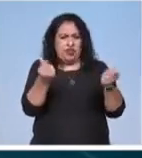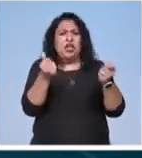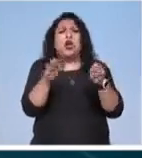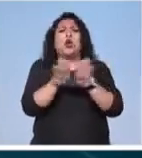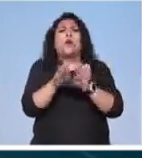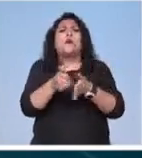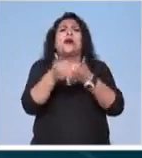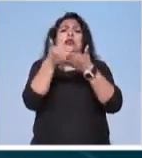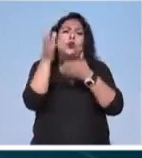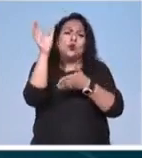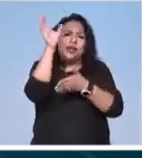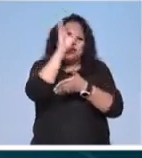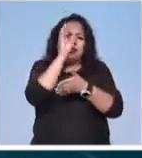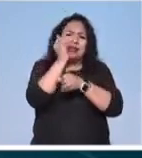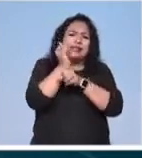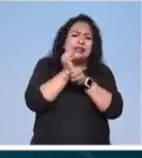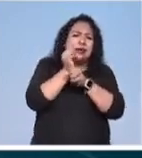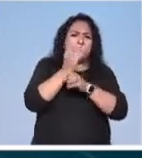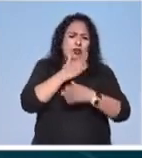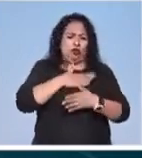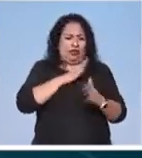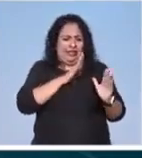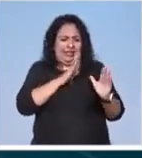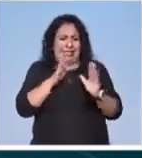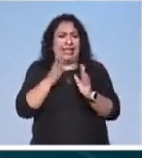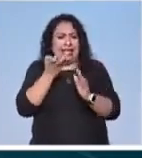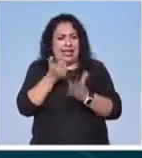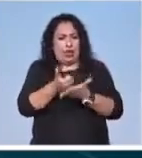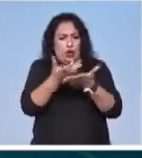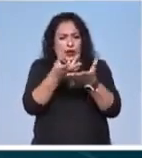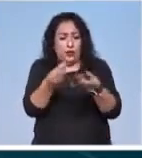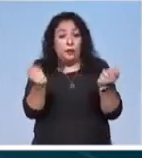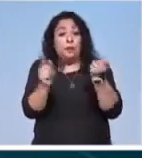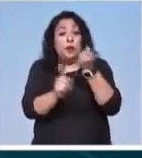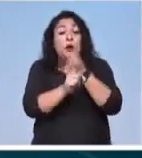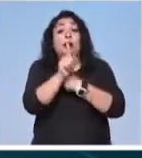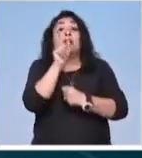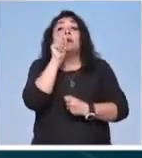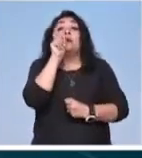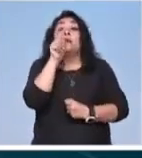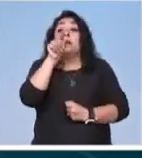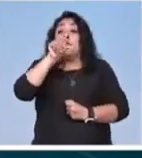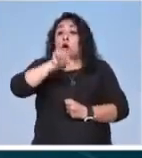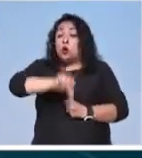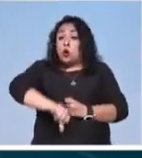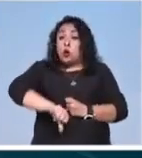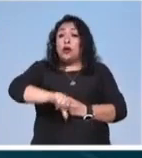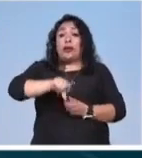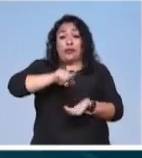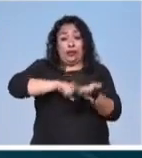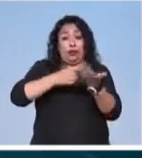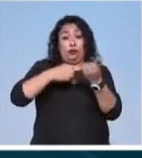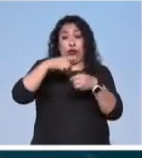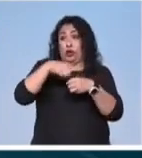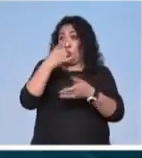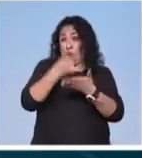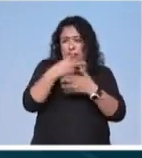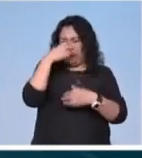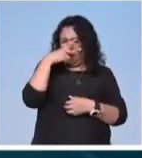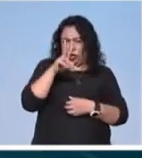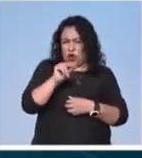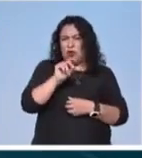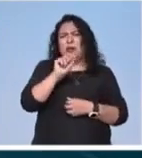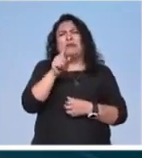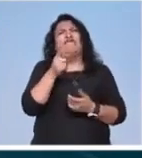investigación científica, desde la academia. Hoy por hoy también existe en la sociedad, no solamente en México, una especie